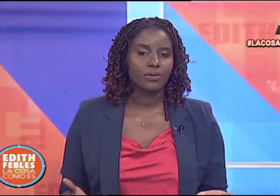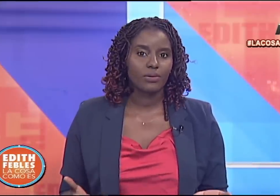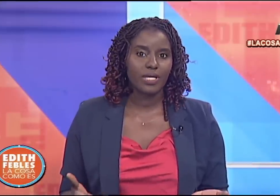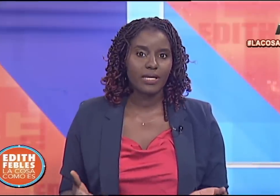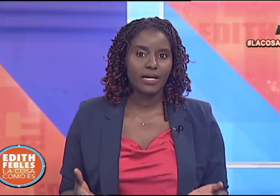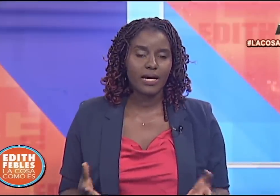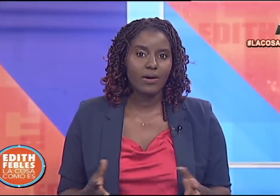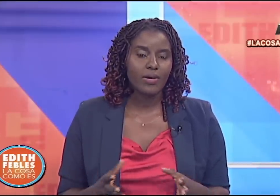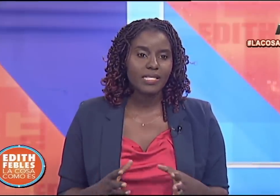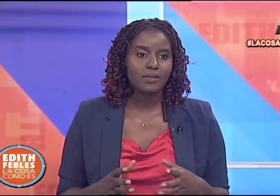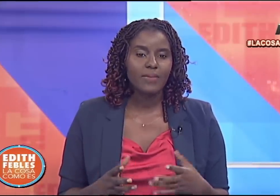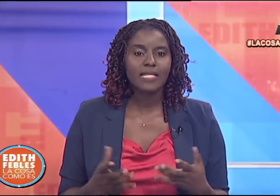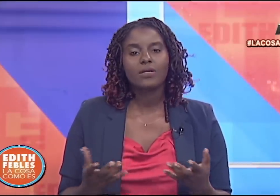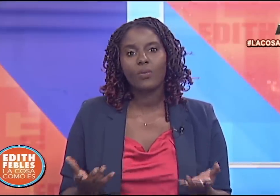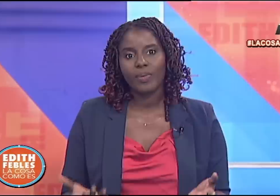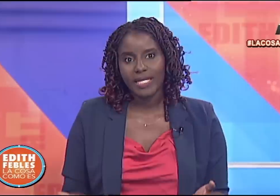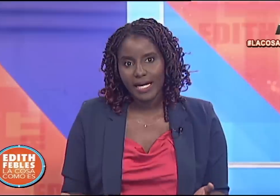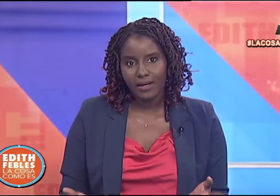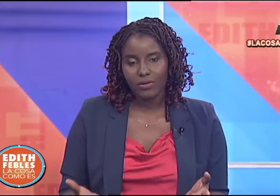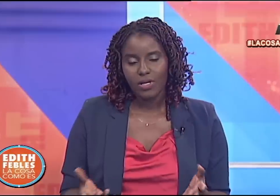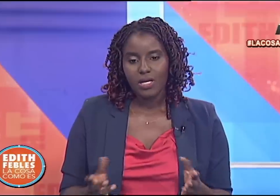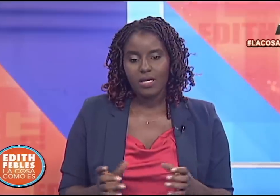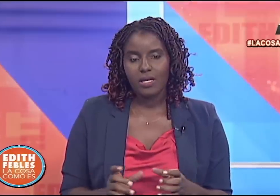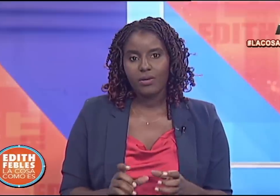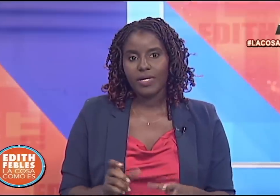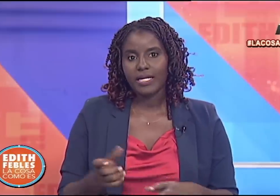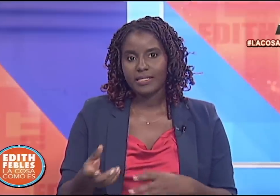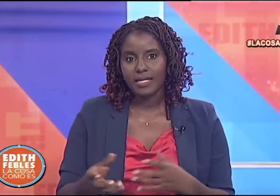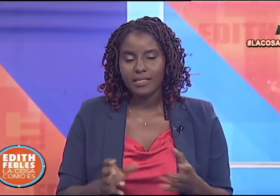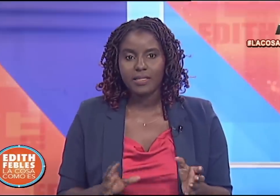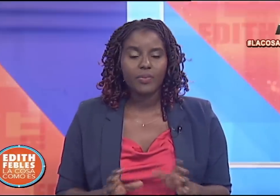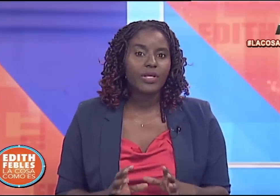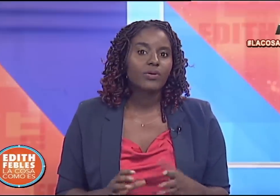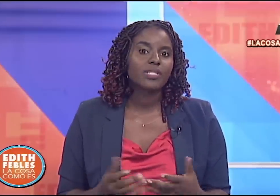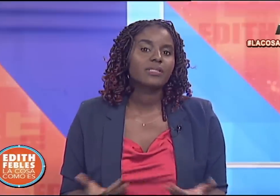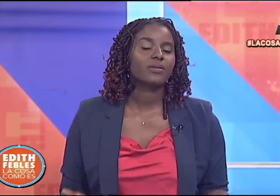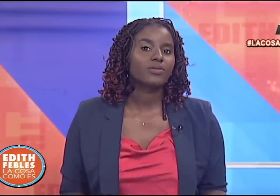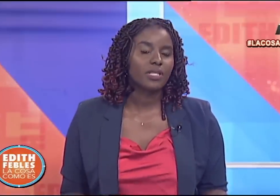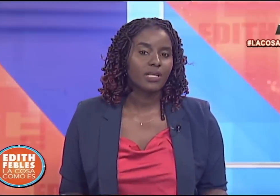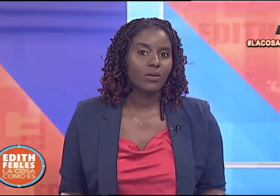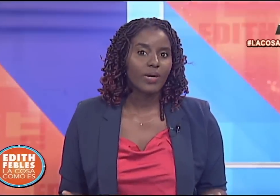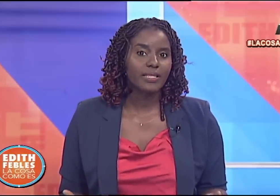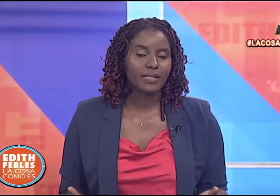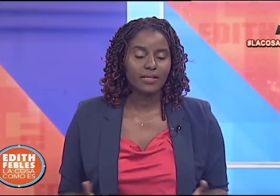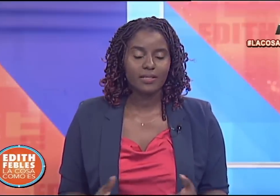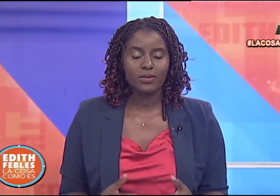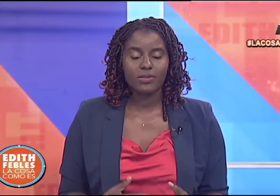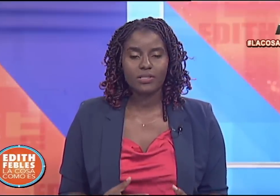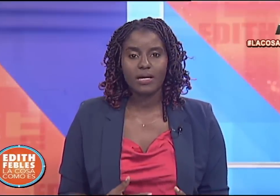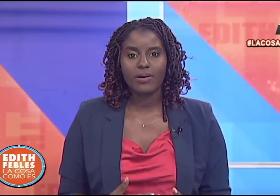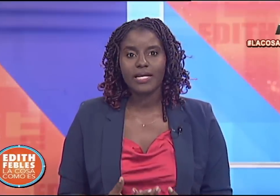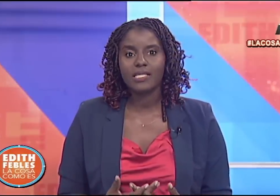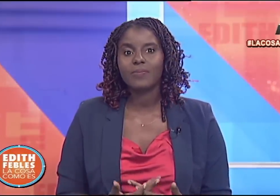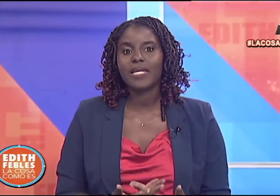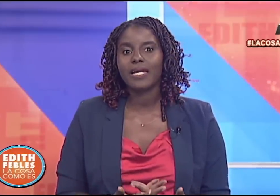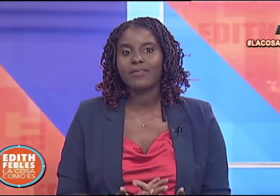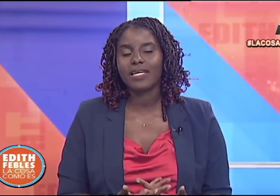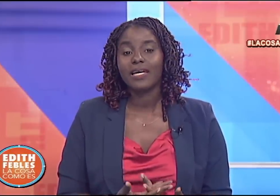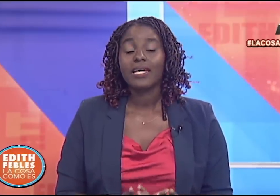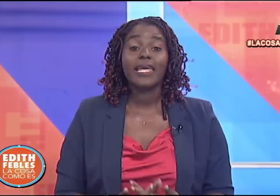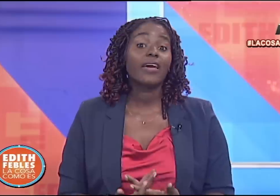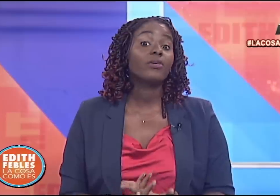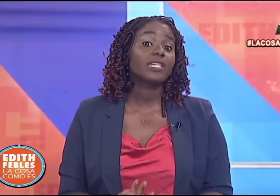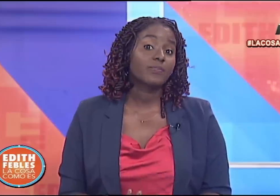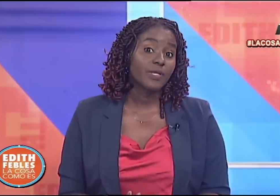mucha tecnología. Ahora es más complicado organizar este tipo de cosas que no se den cuenta. Entonces ahora hay que esperar y